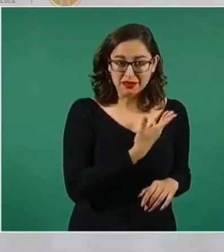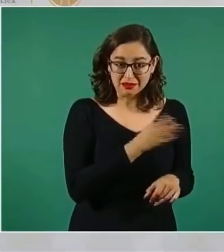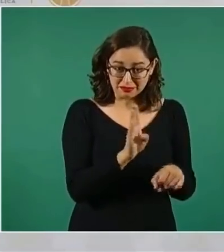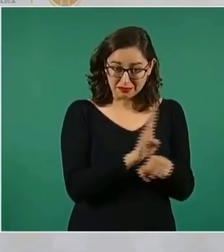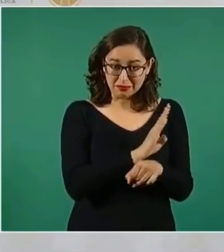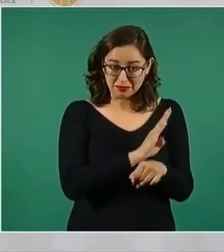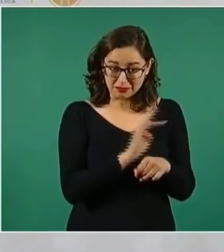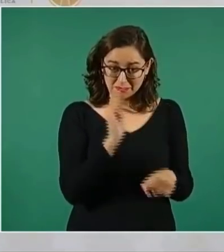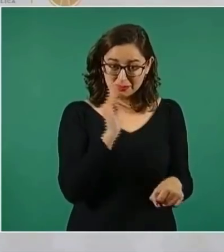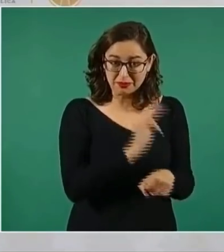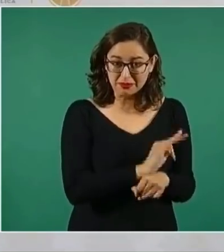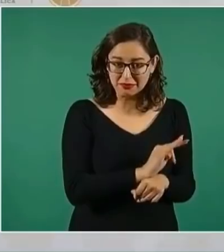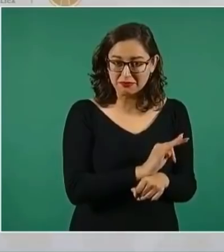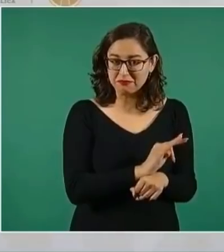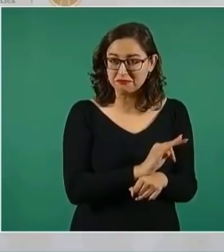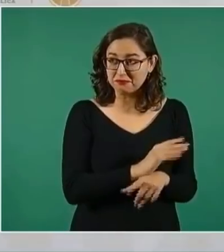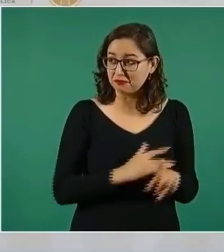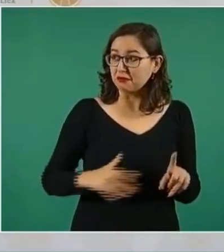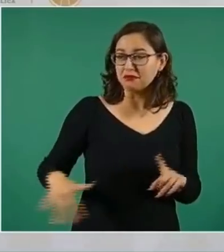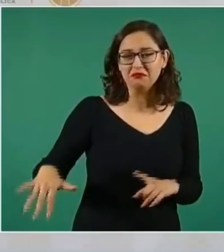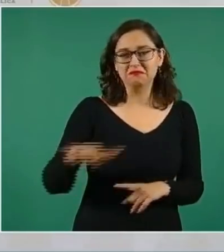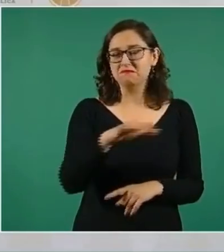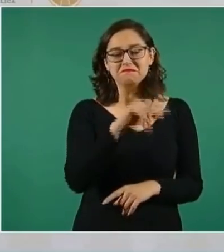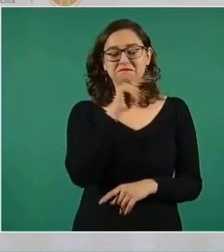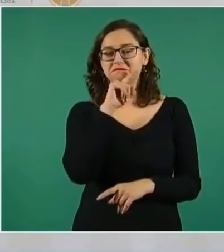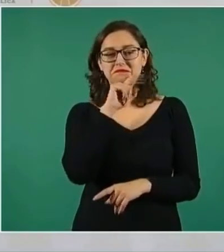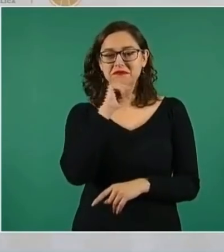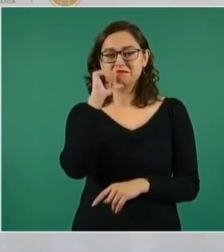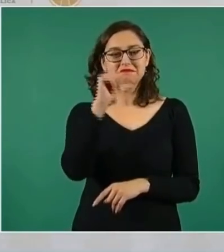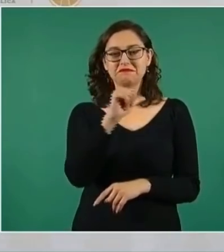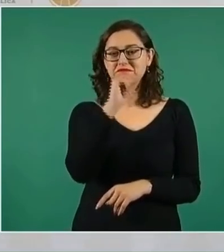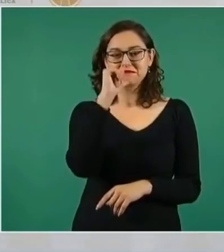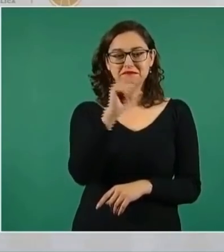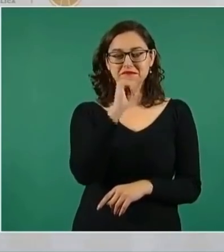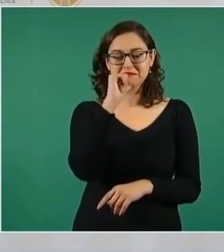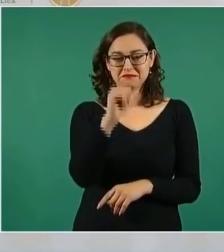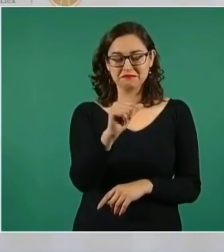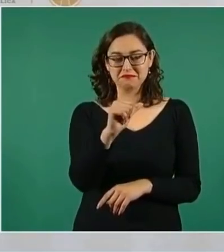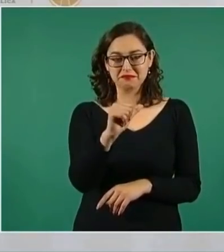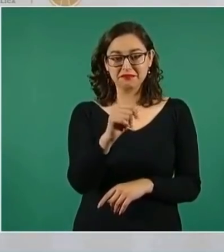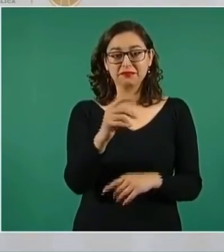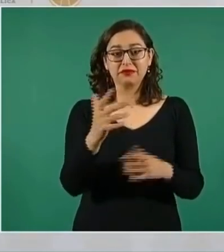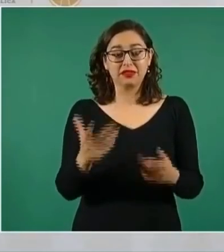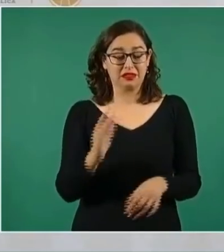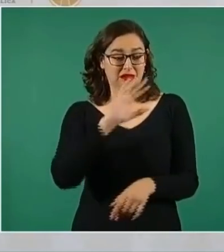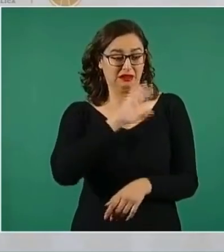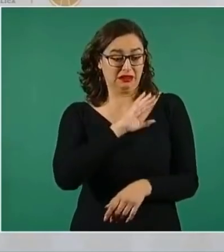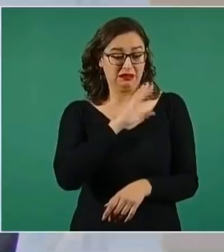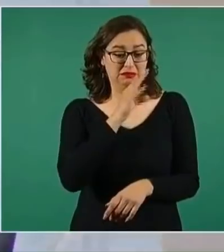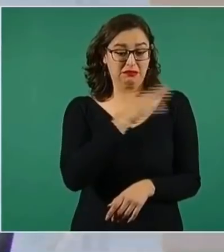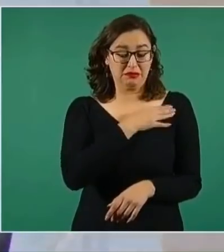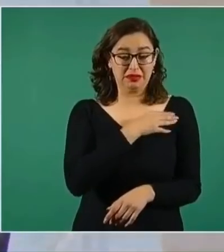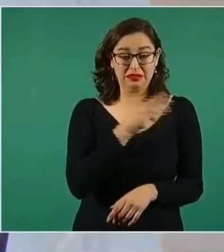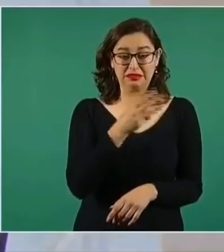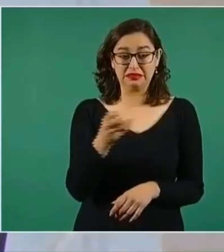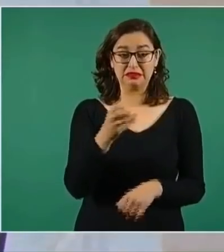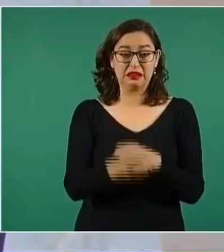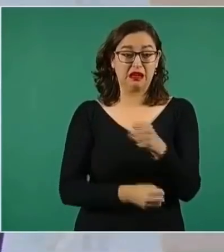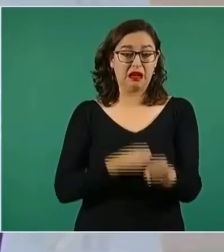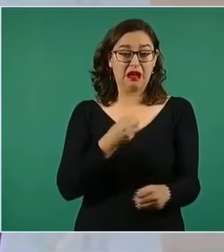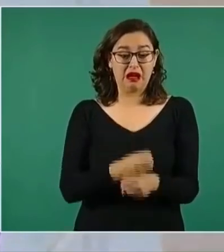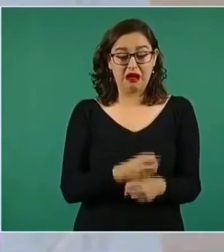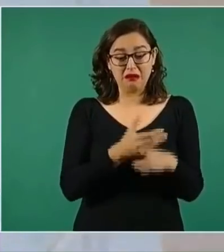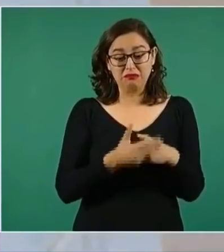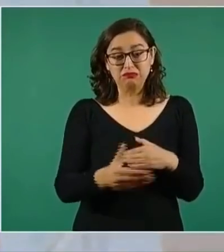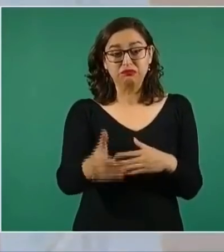beneficio de todos. Durante los 3 siglos de dominación colonial,